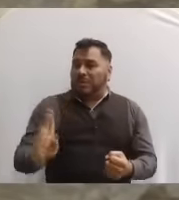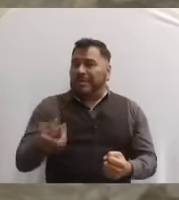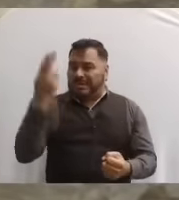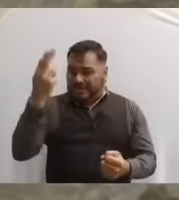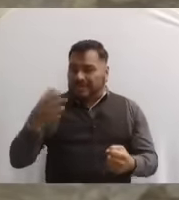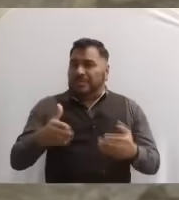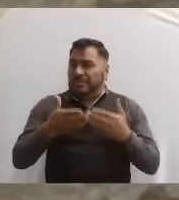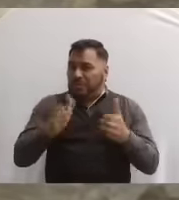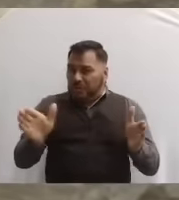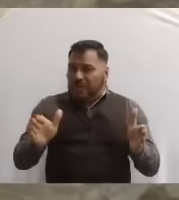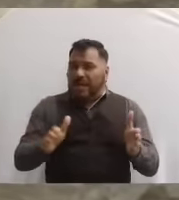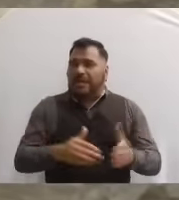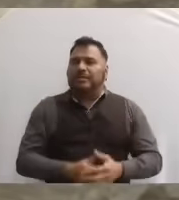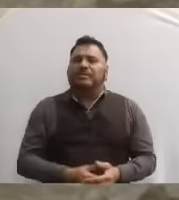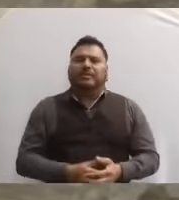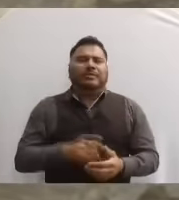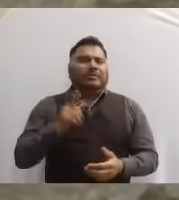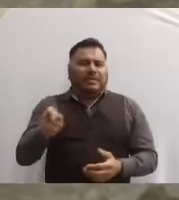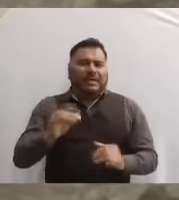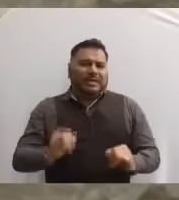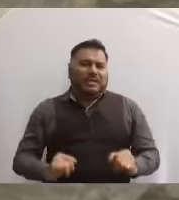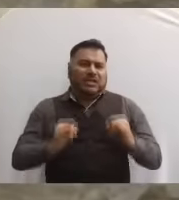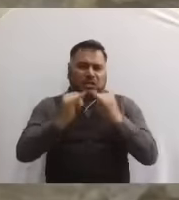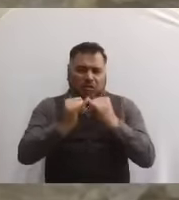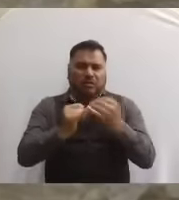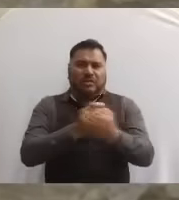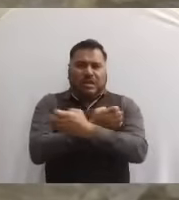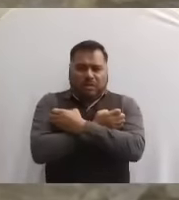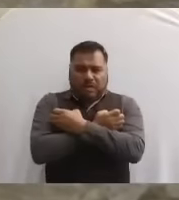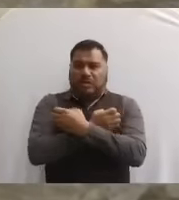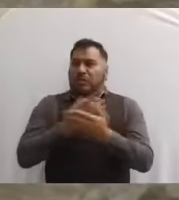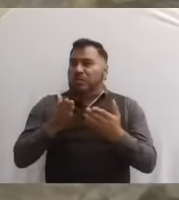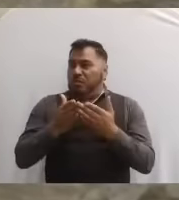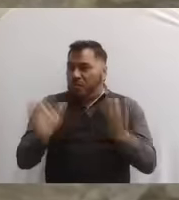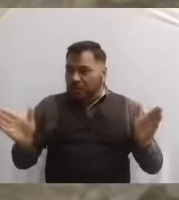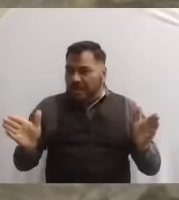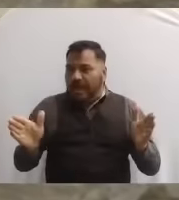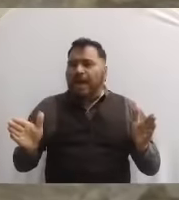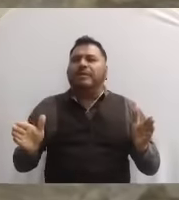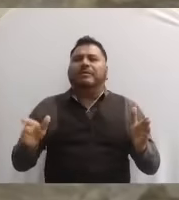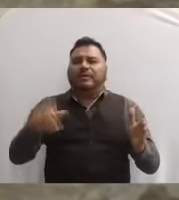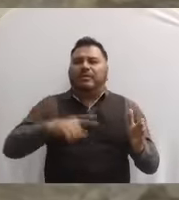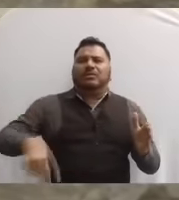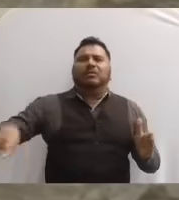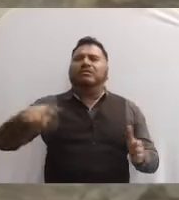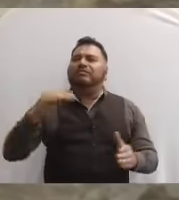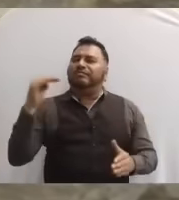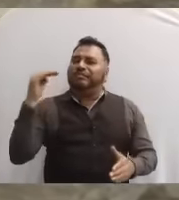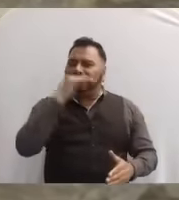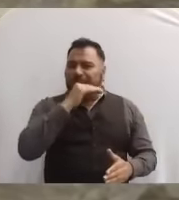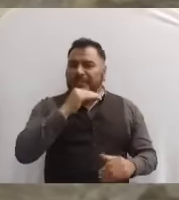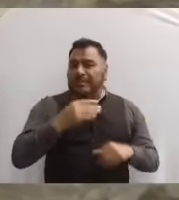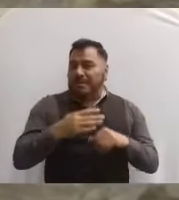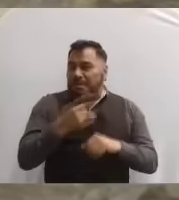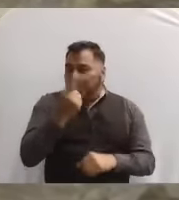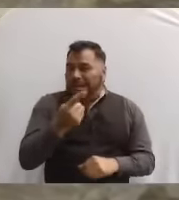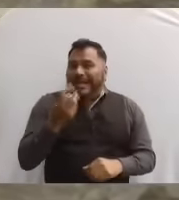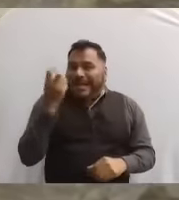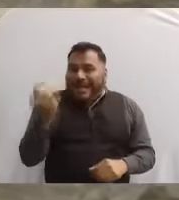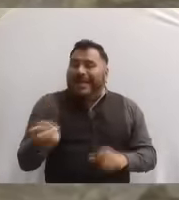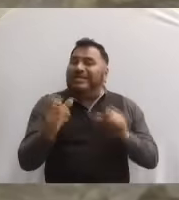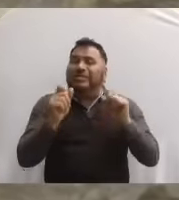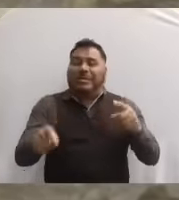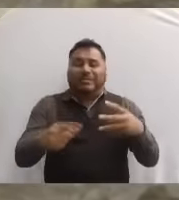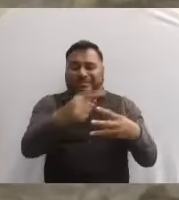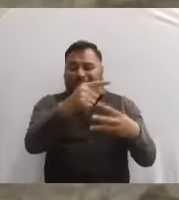universidades públicas, que los institutos de educación pública sean gratuitos, porque eso está en el